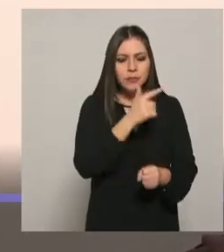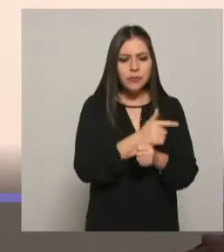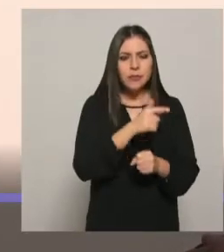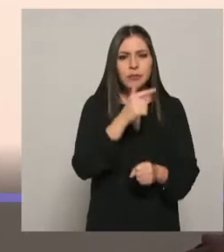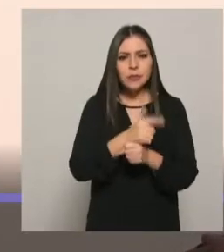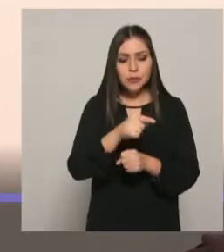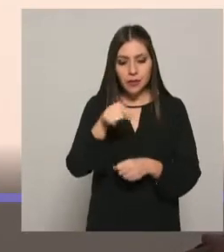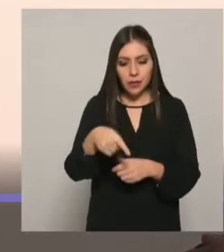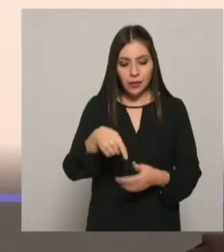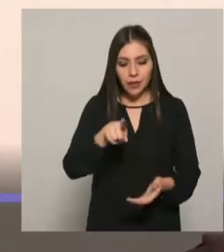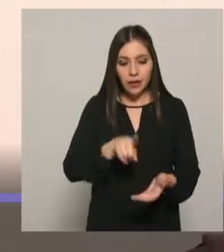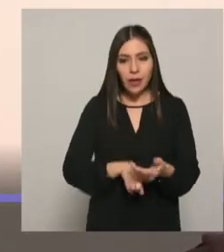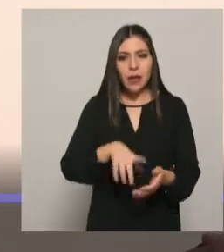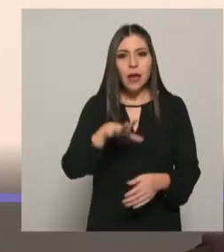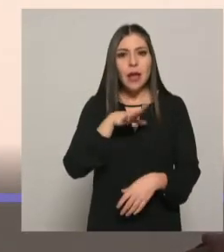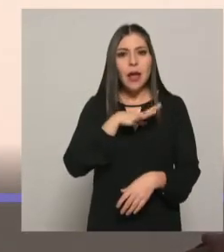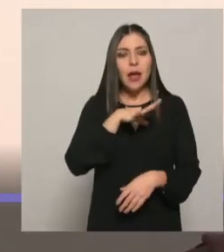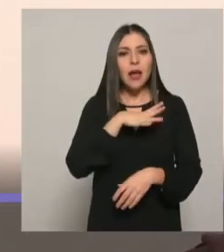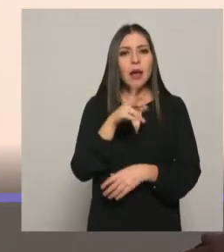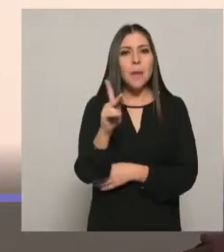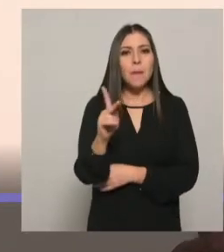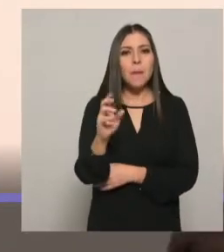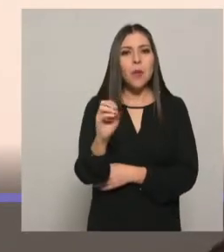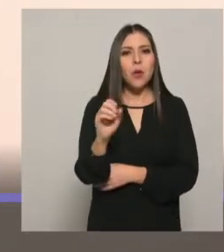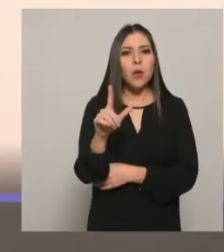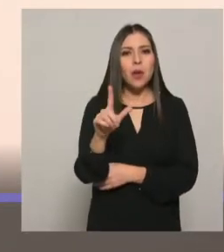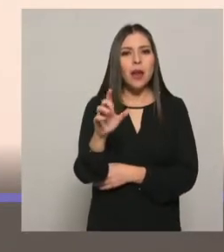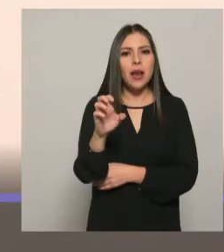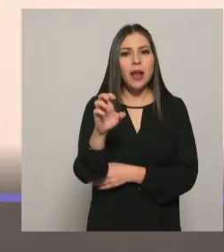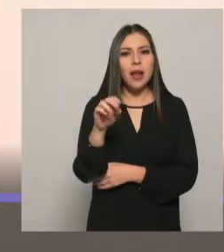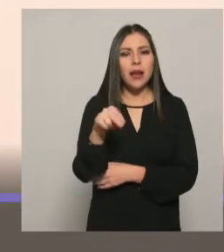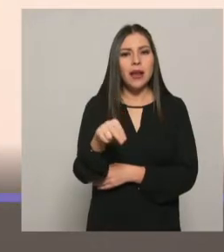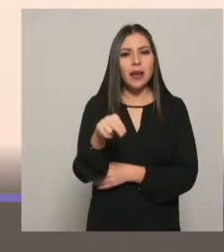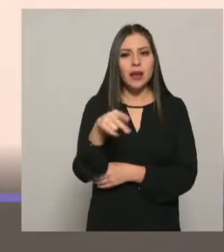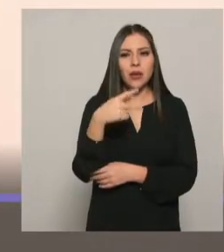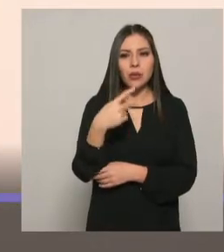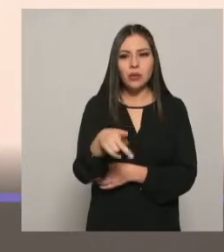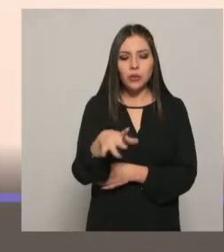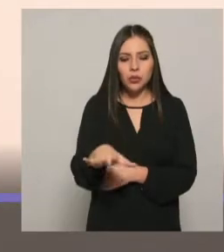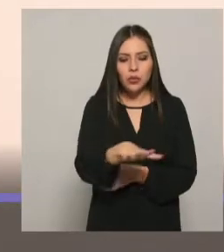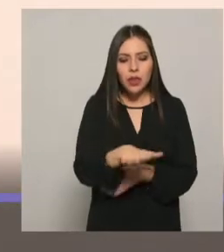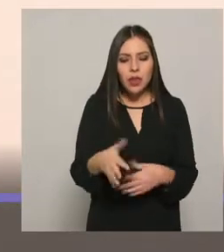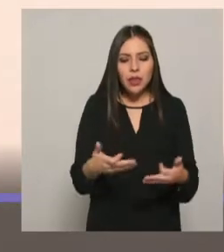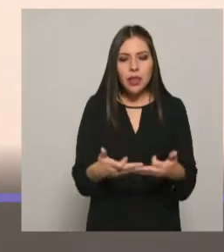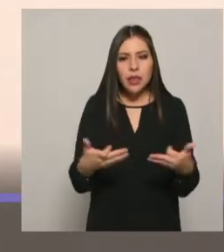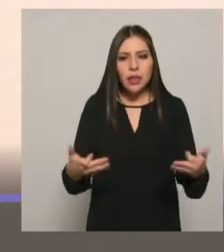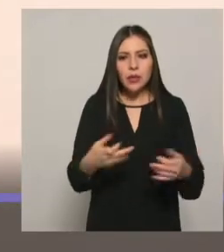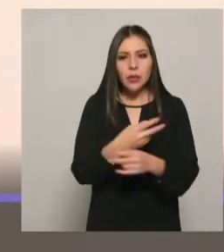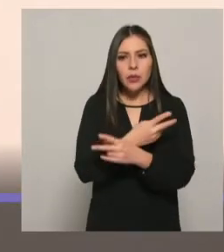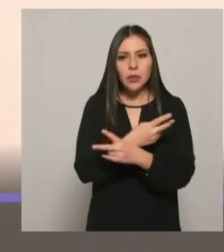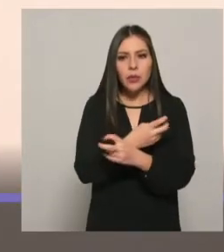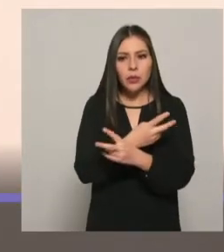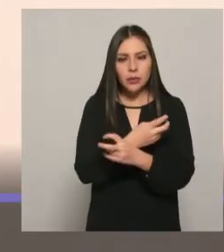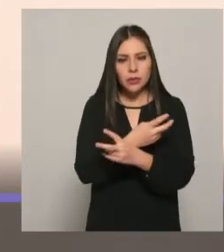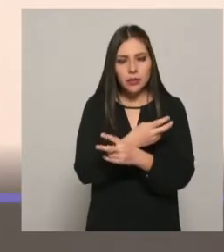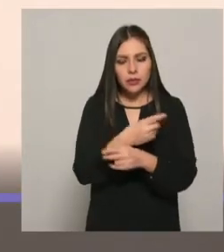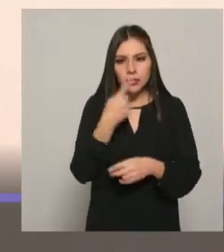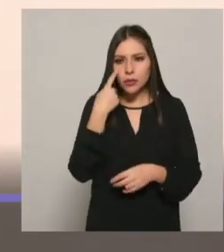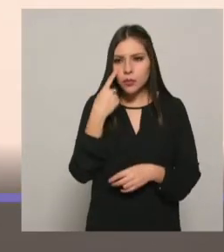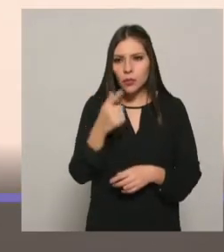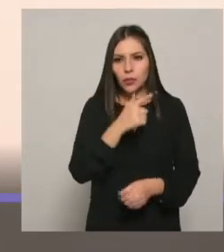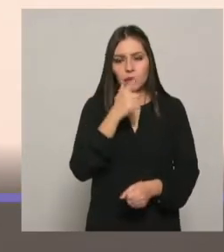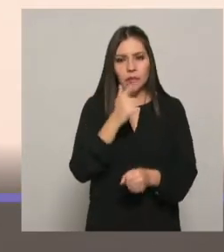polen en ese cadáver, en esa tierra. Esto los lleva